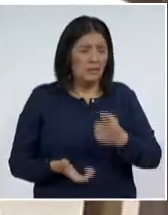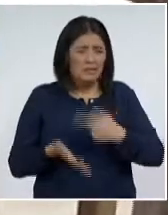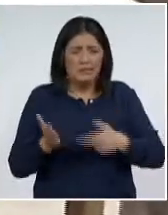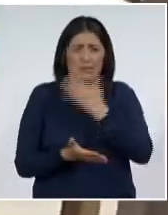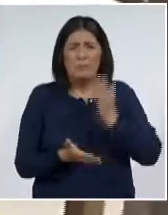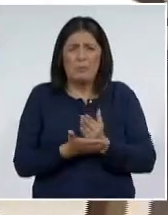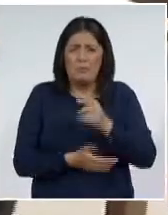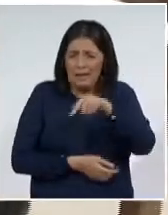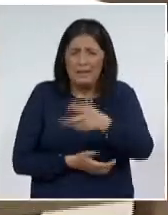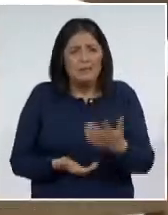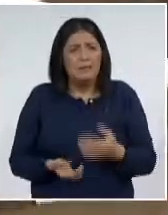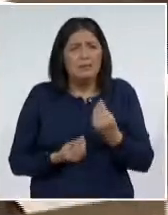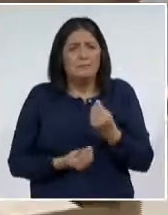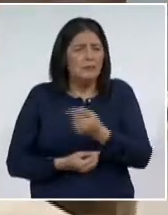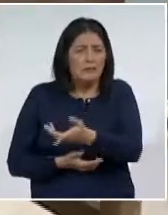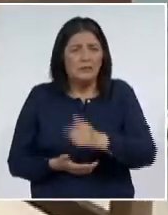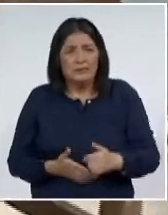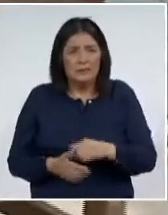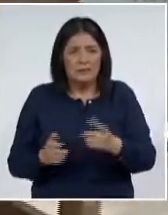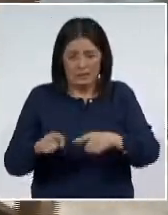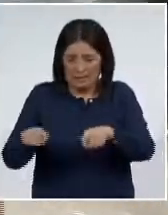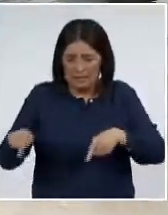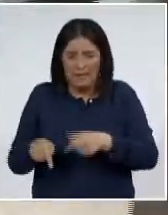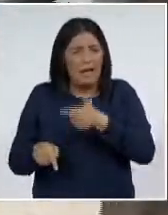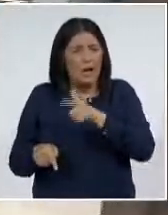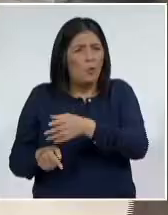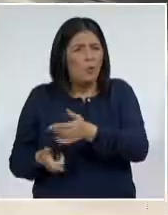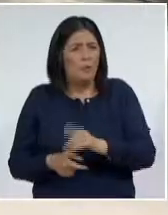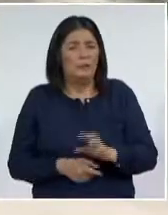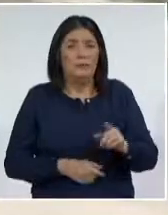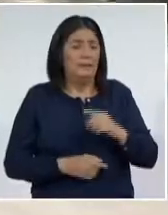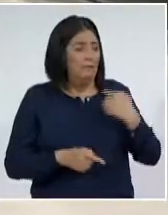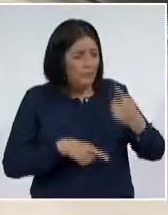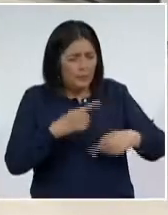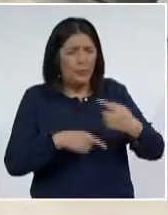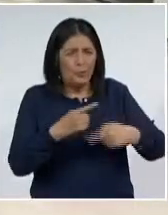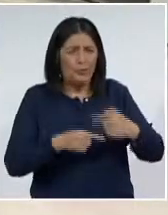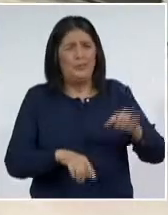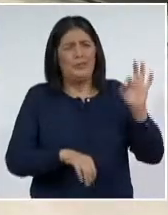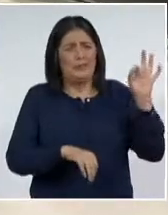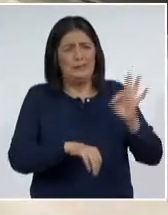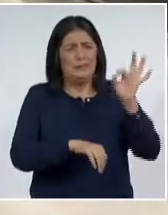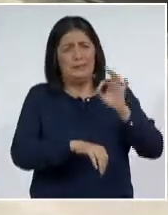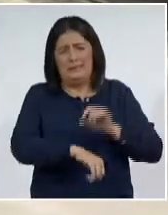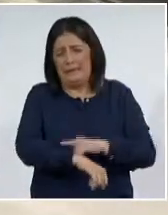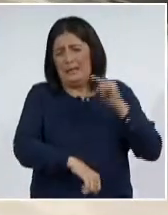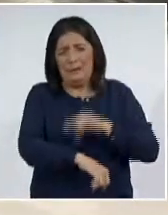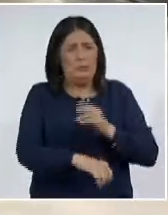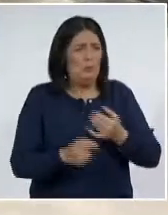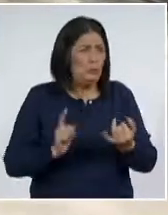principal problema aquí debido a este, digamos, al estado de esta agua? Que todos los días tenemos mosquitos, tenemos